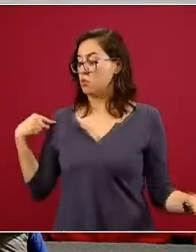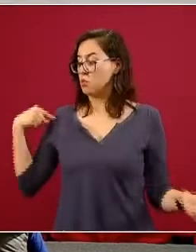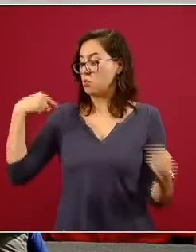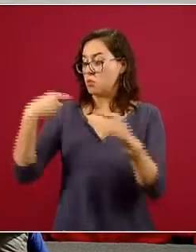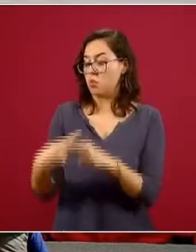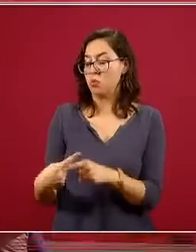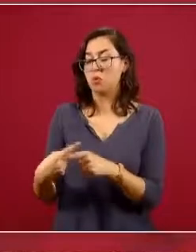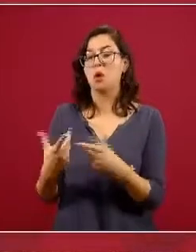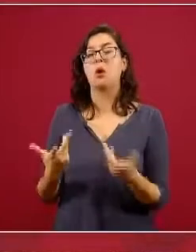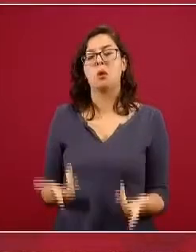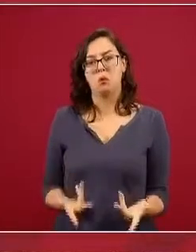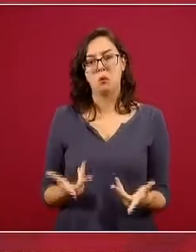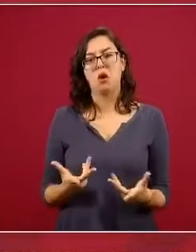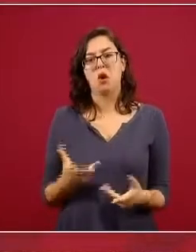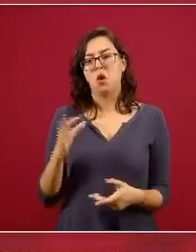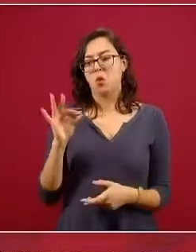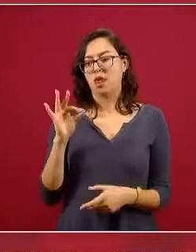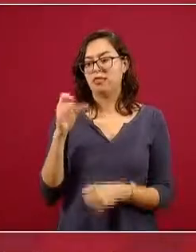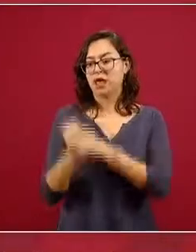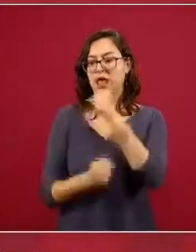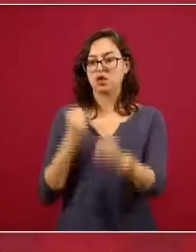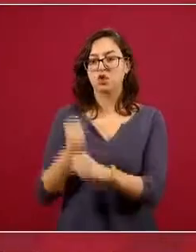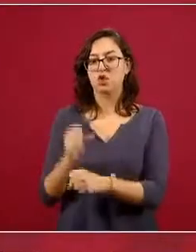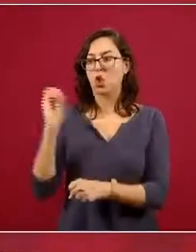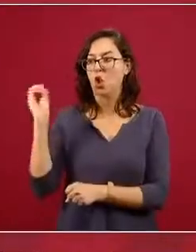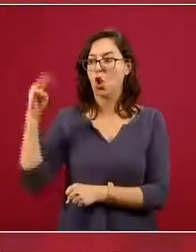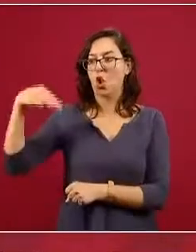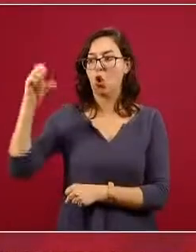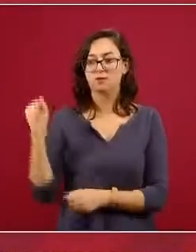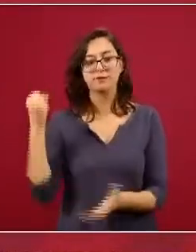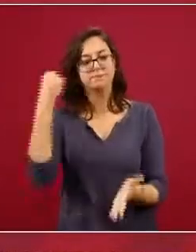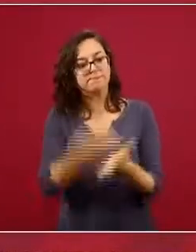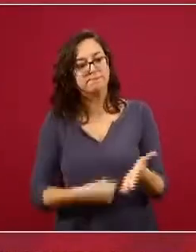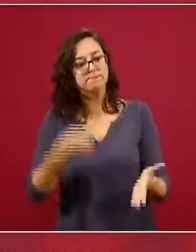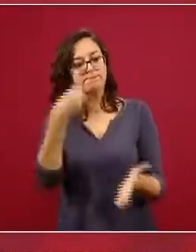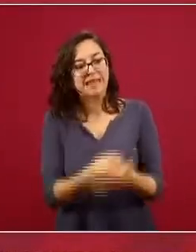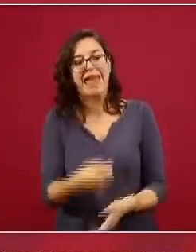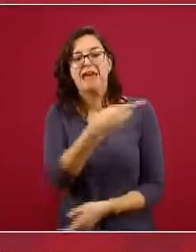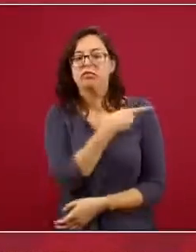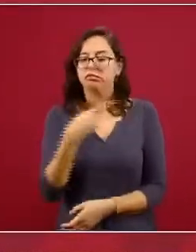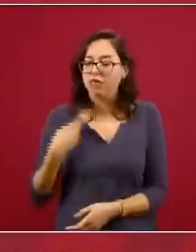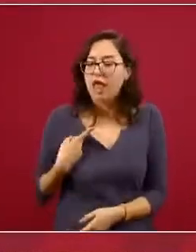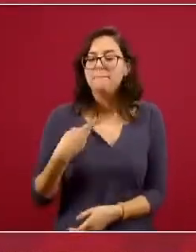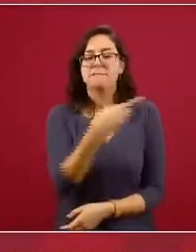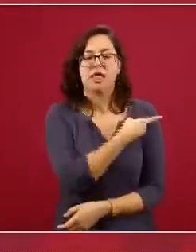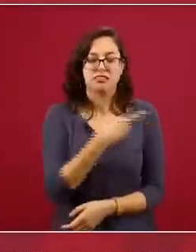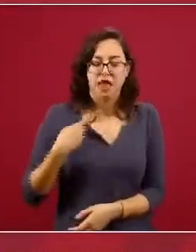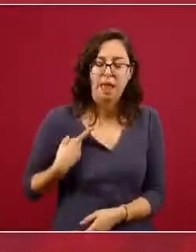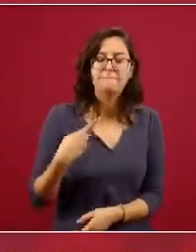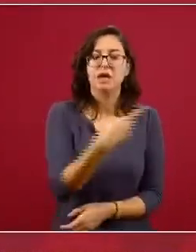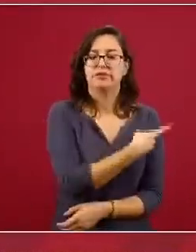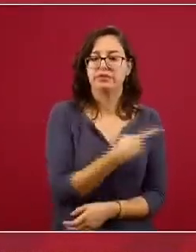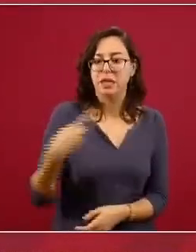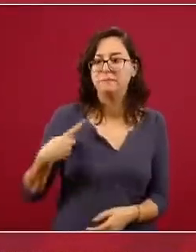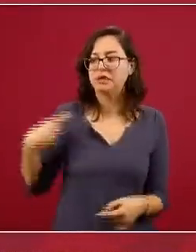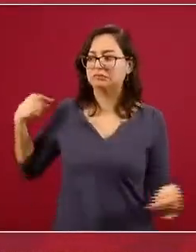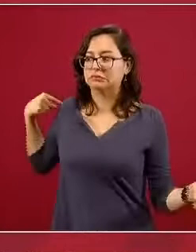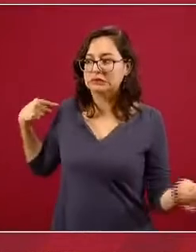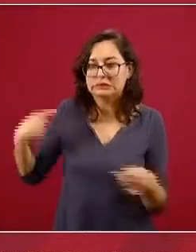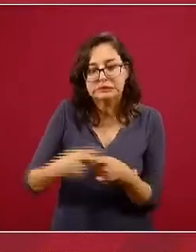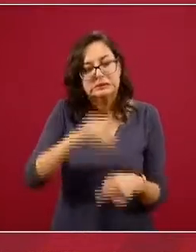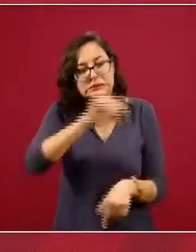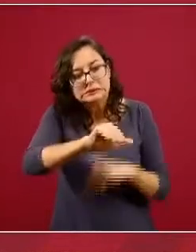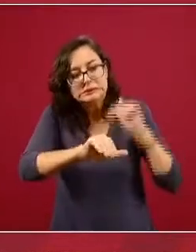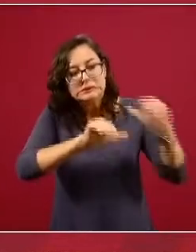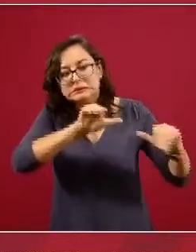40 años la Organización Mundial de la Salud ha insistido en que es el modelo deseable de evolución de los